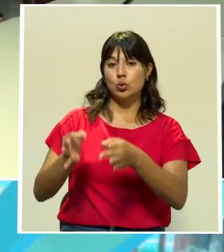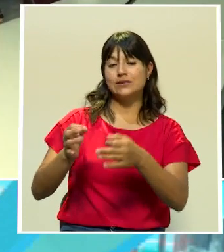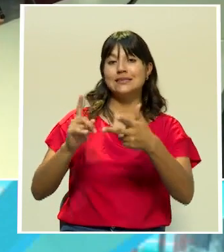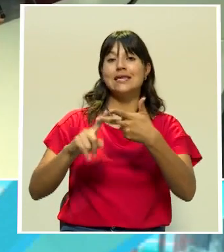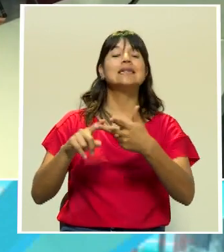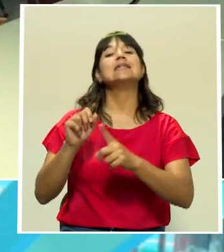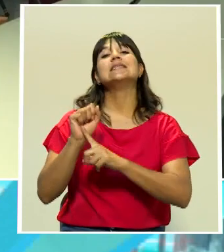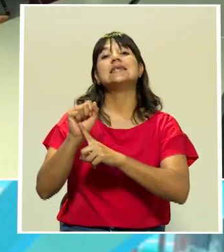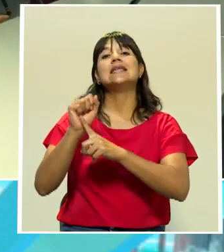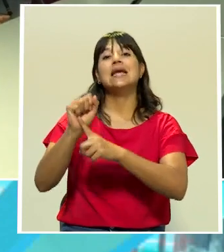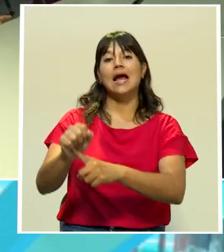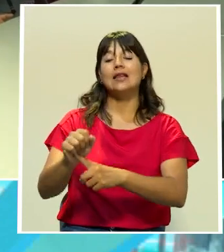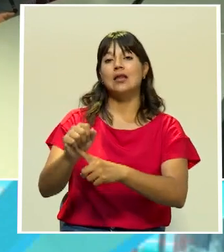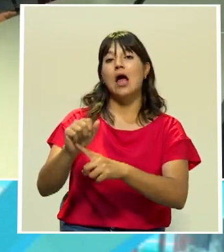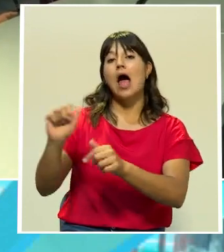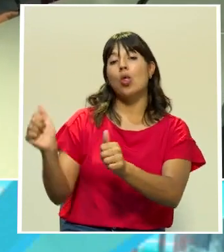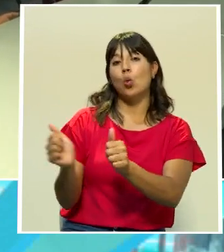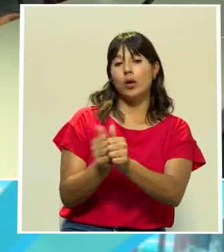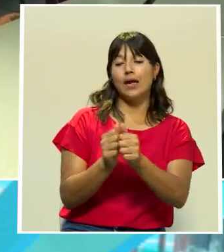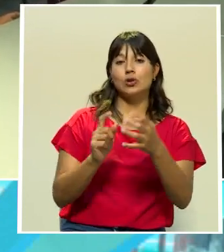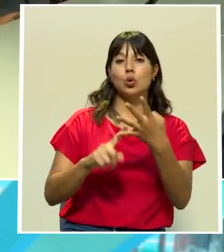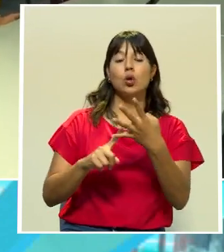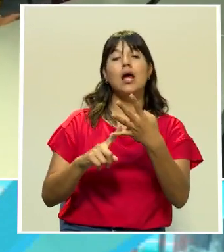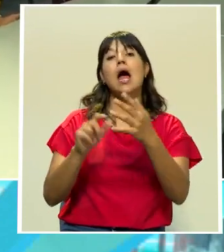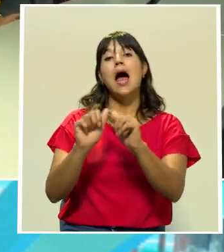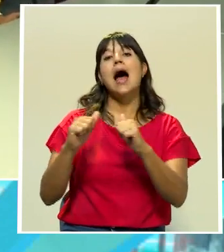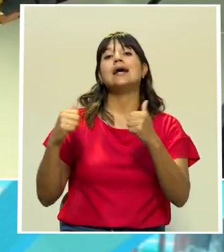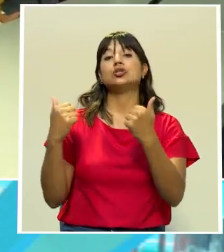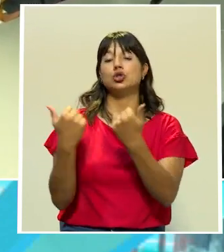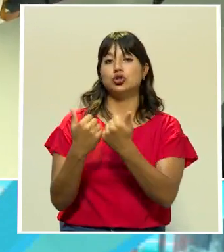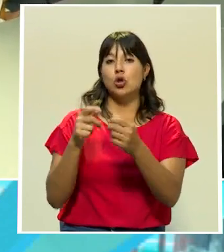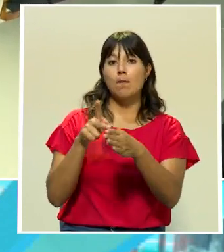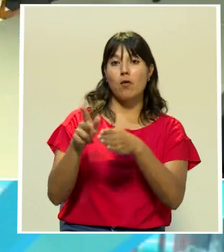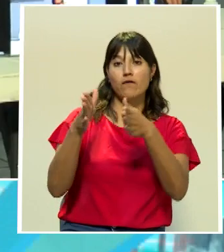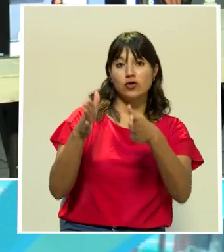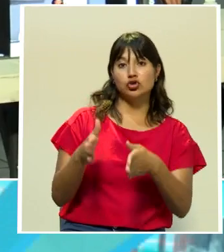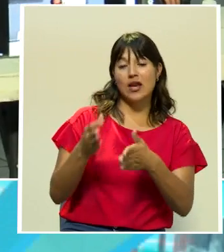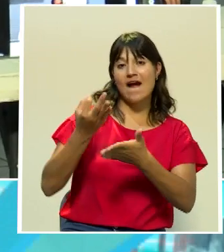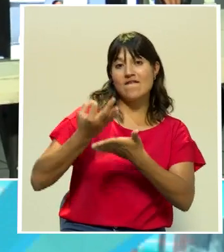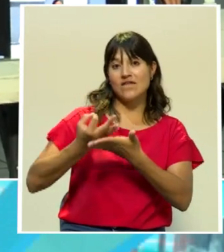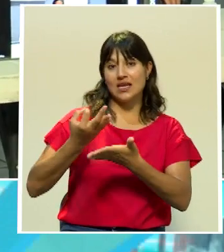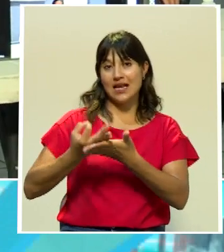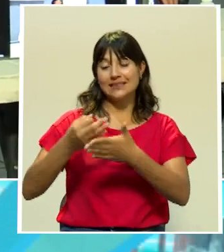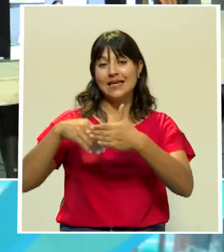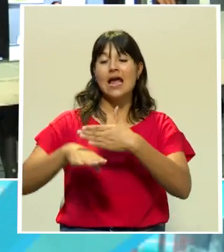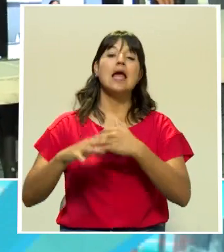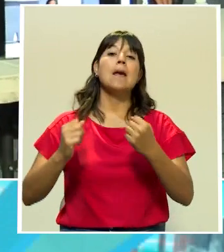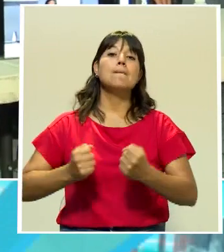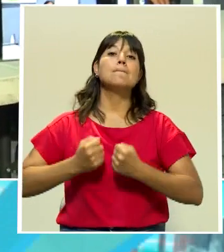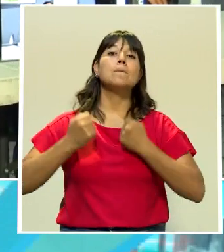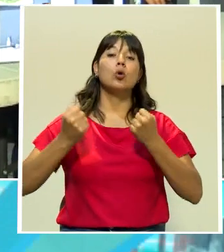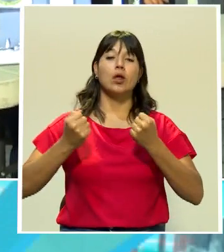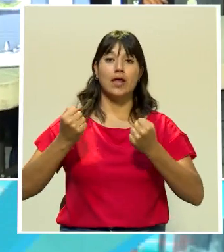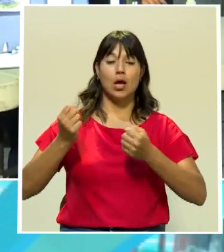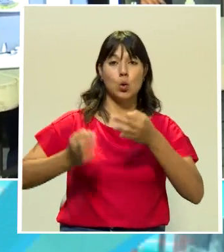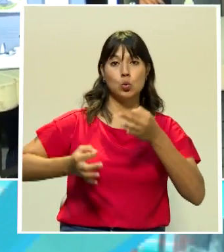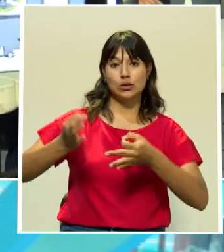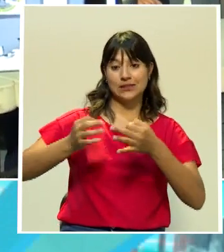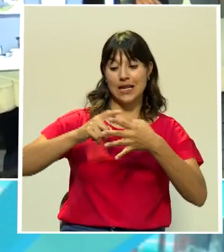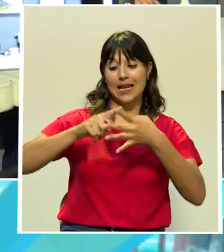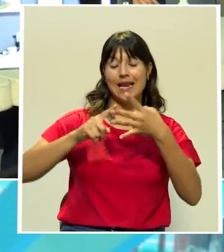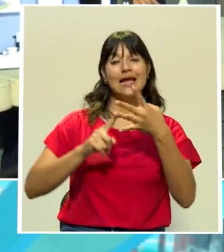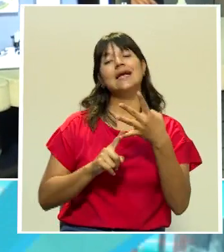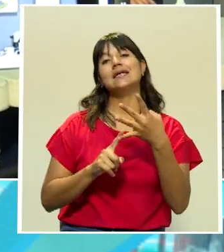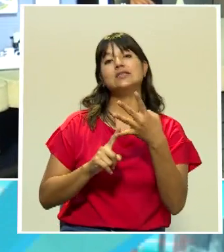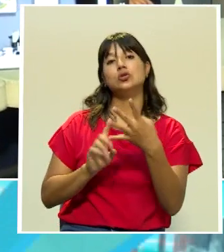la Judicatura, la Asociación de Profesionales en Finanzas y Afines del Poder Judicial, serían parte